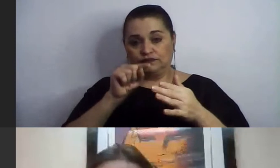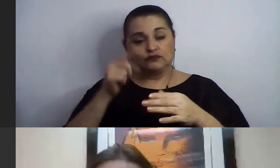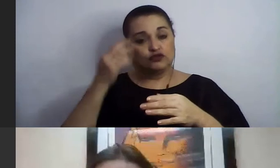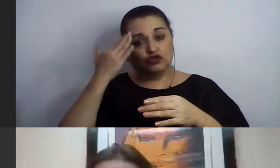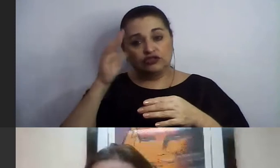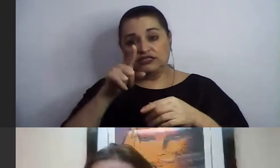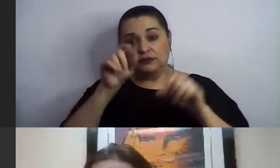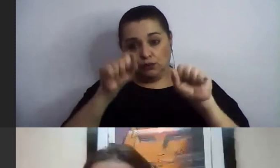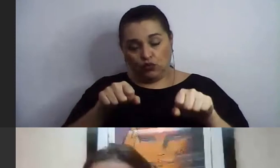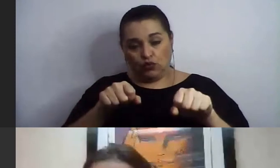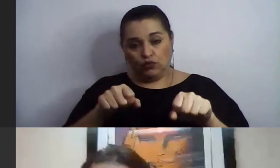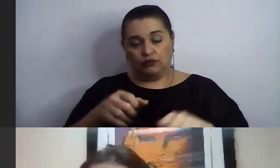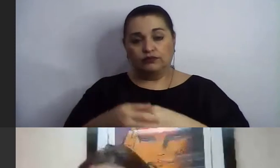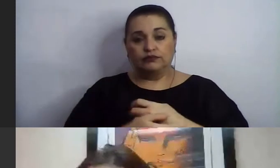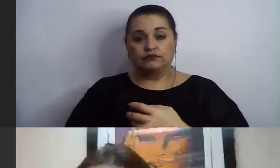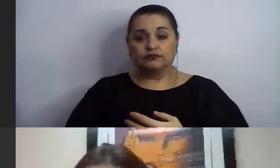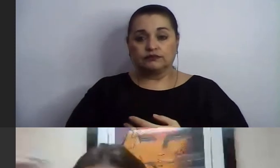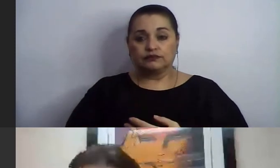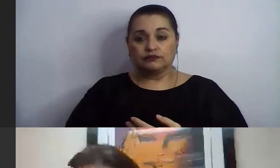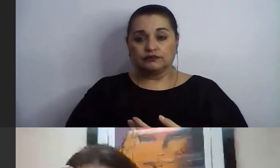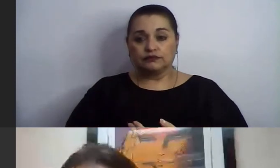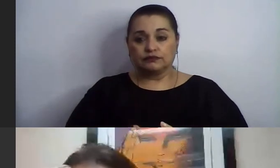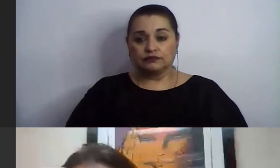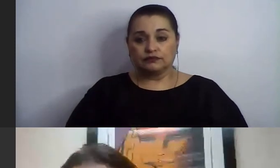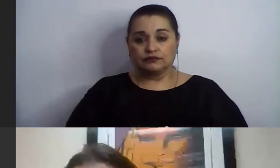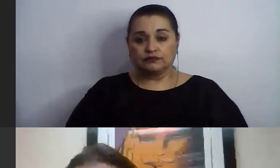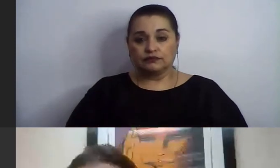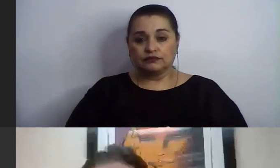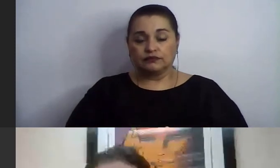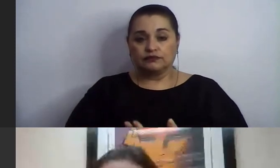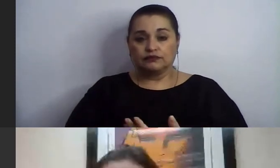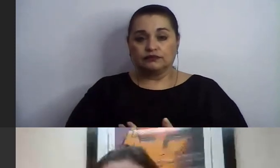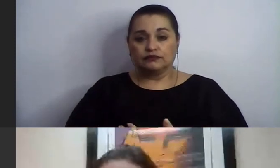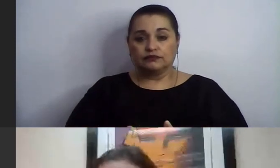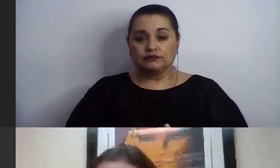sé si ya fue posible don Juan Carlos quedo atenta